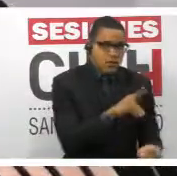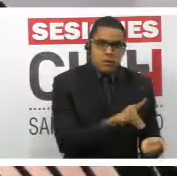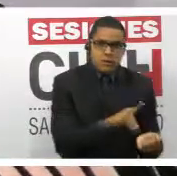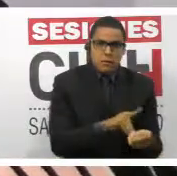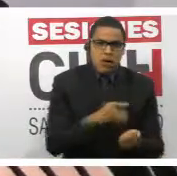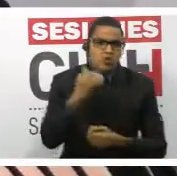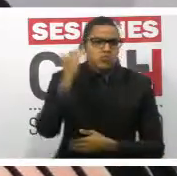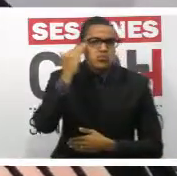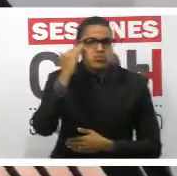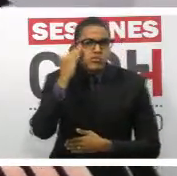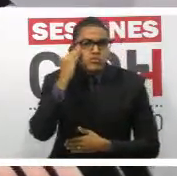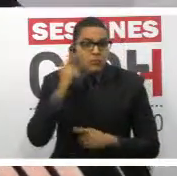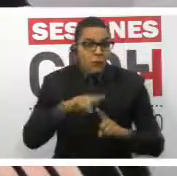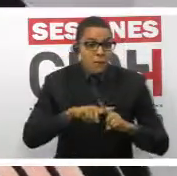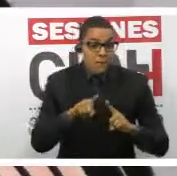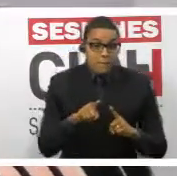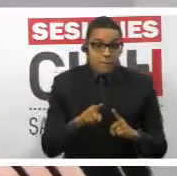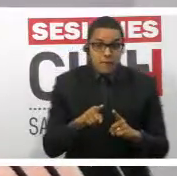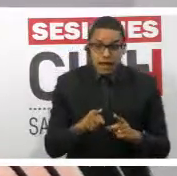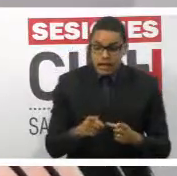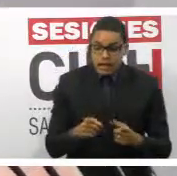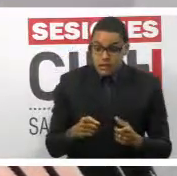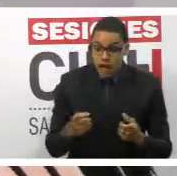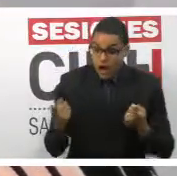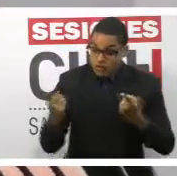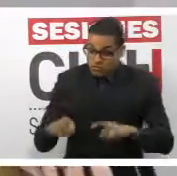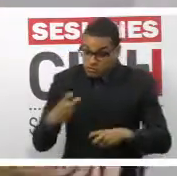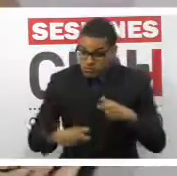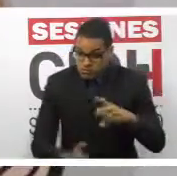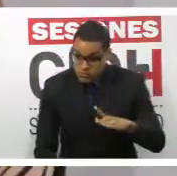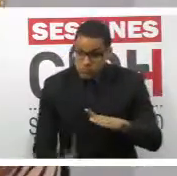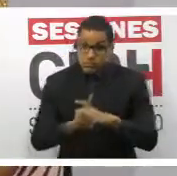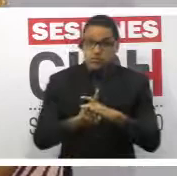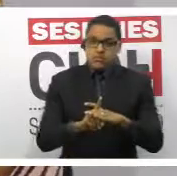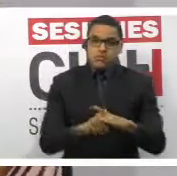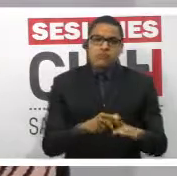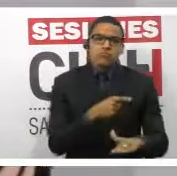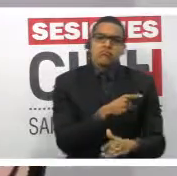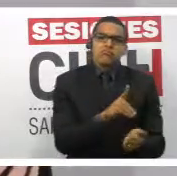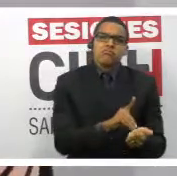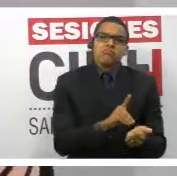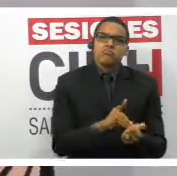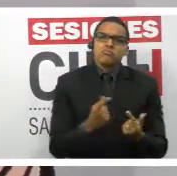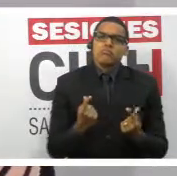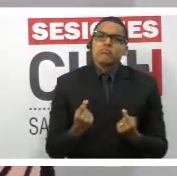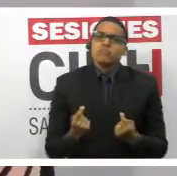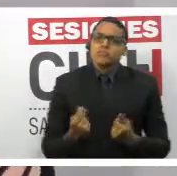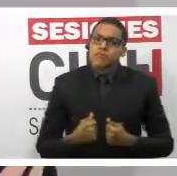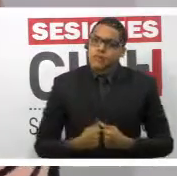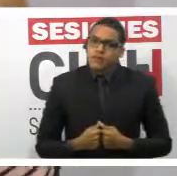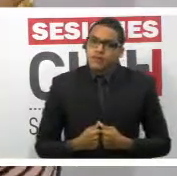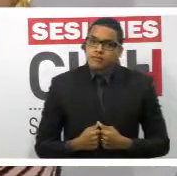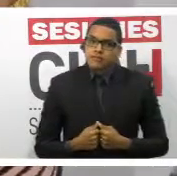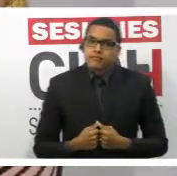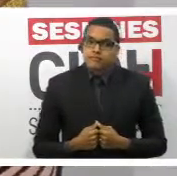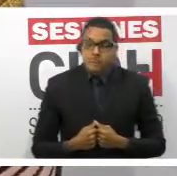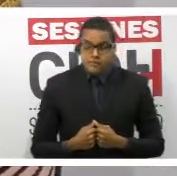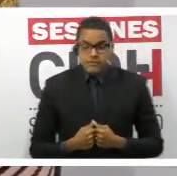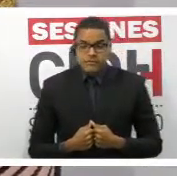que se producen pues muchos obstáculos entonces esta posición